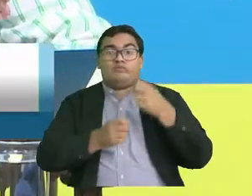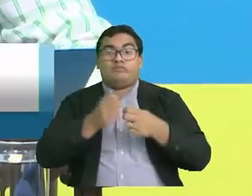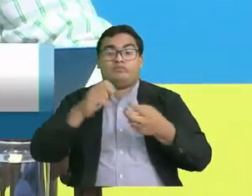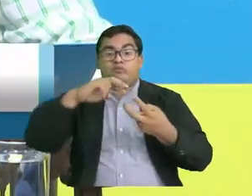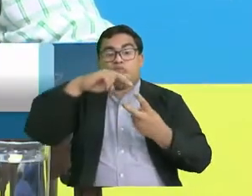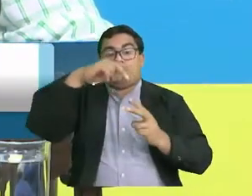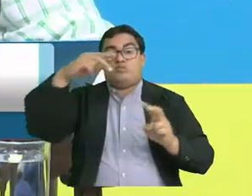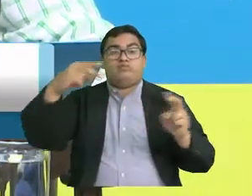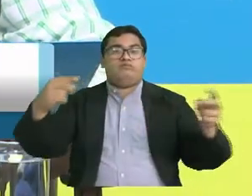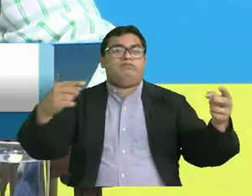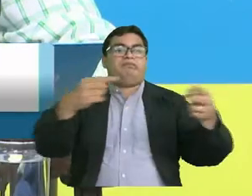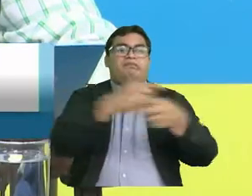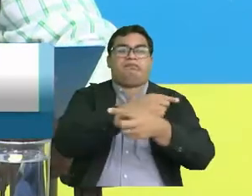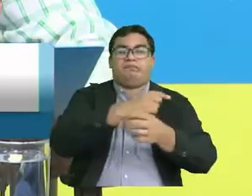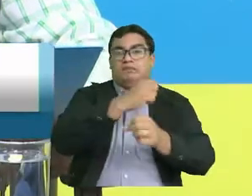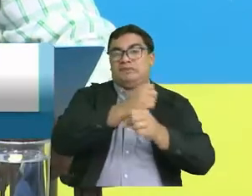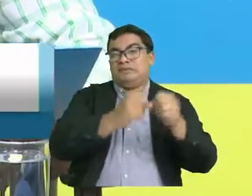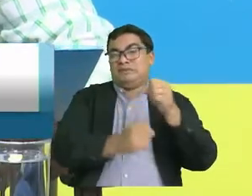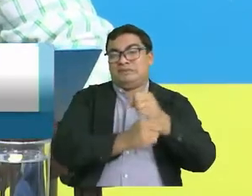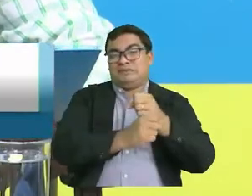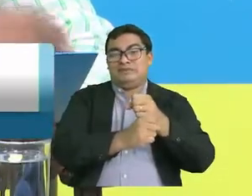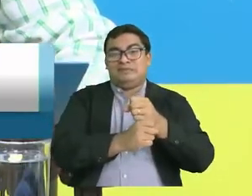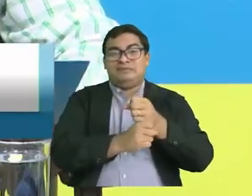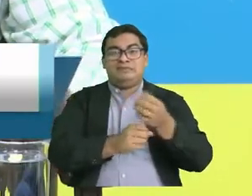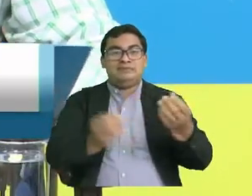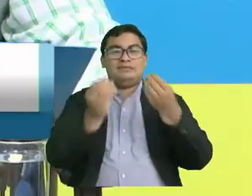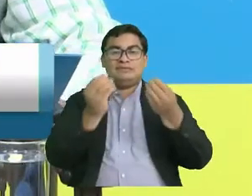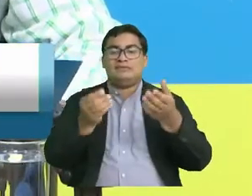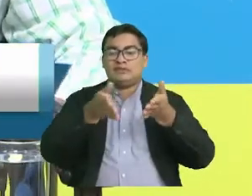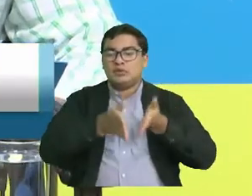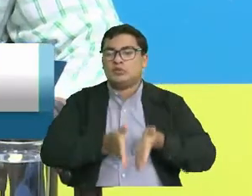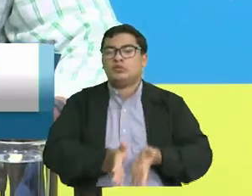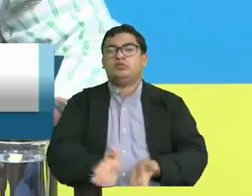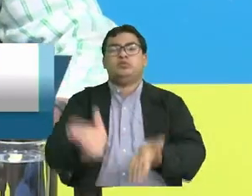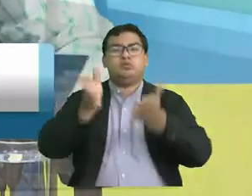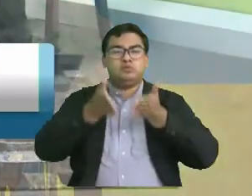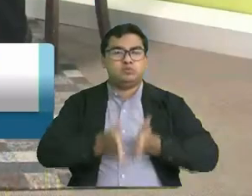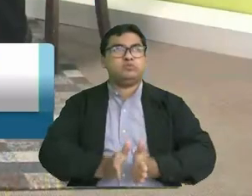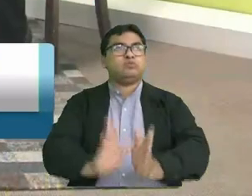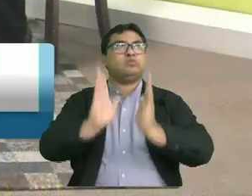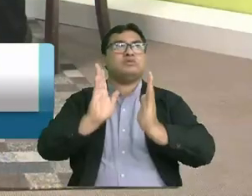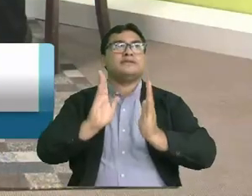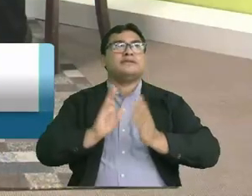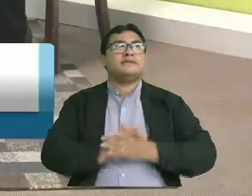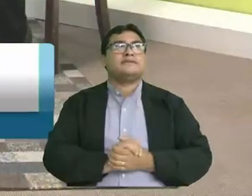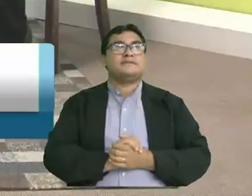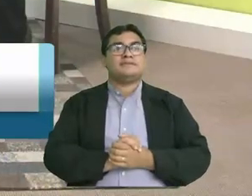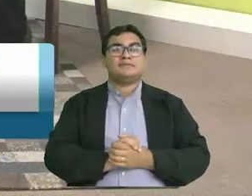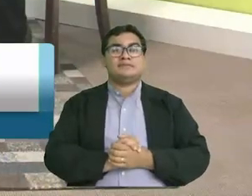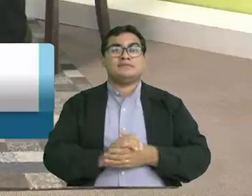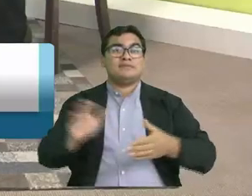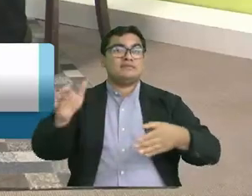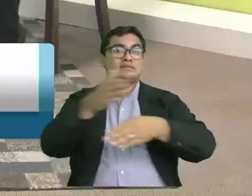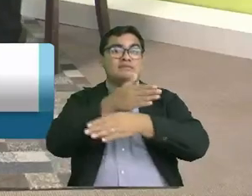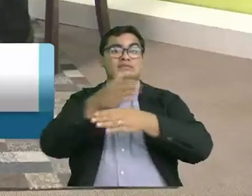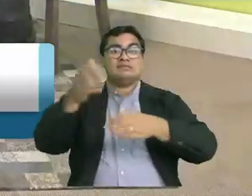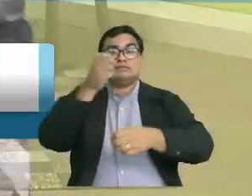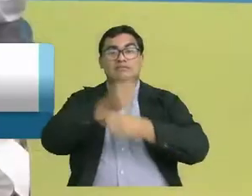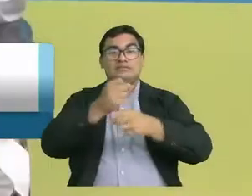de la diferenciación sexual. Bueno, de los miles y miles que nacen. Bueno, como te decía, trastornos de diferenciación